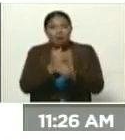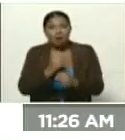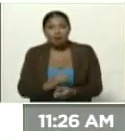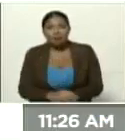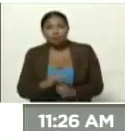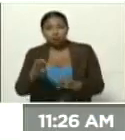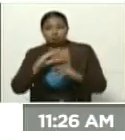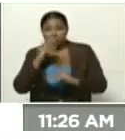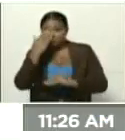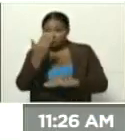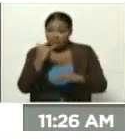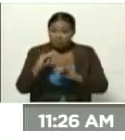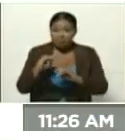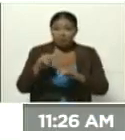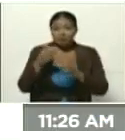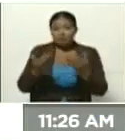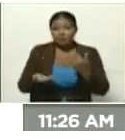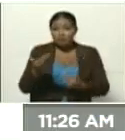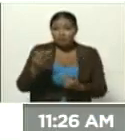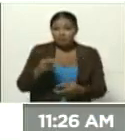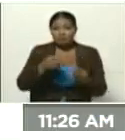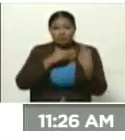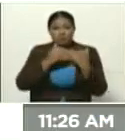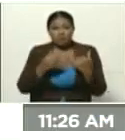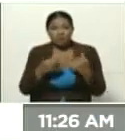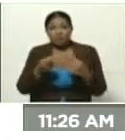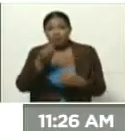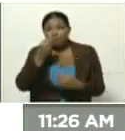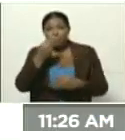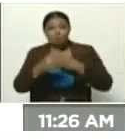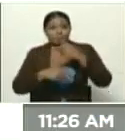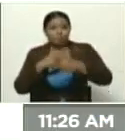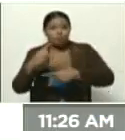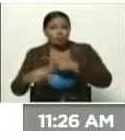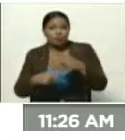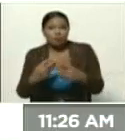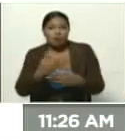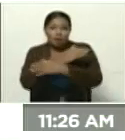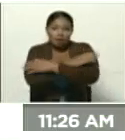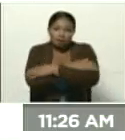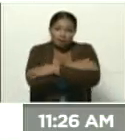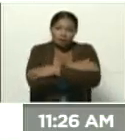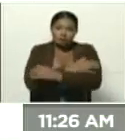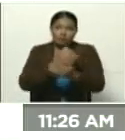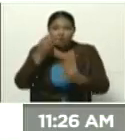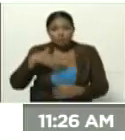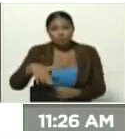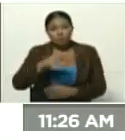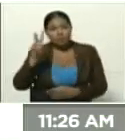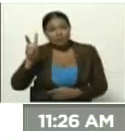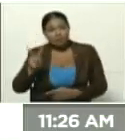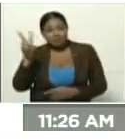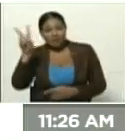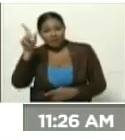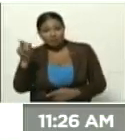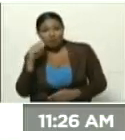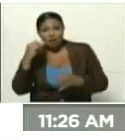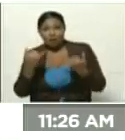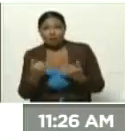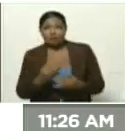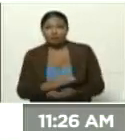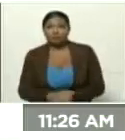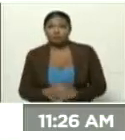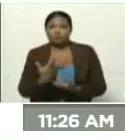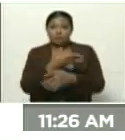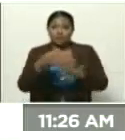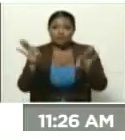los que estuvieron al frente de estas importantes tareas del sector alimentario y productivo. Reciban el abrazo del pueblo venezolano.